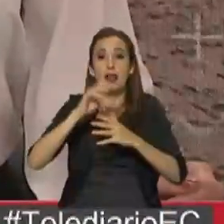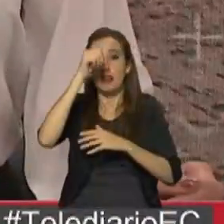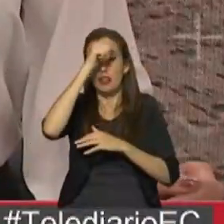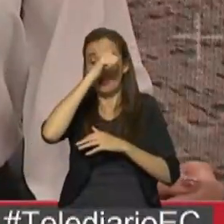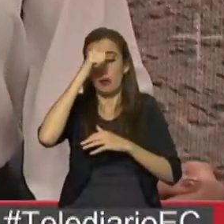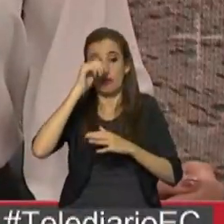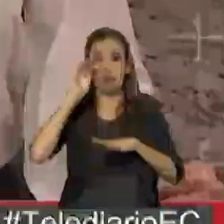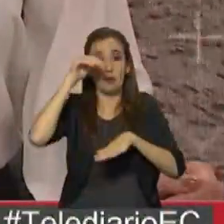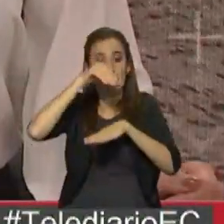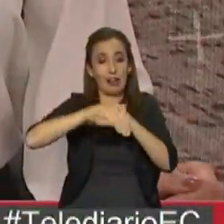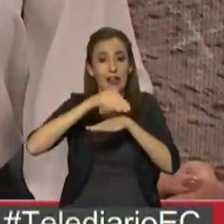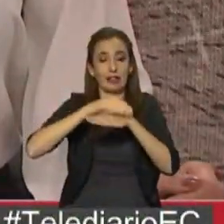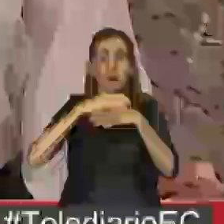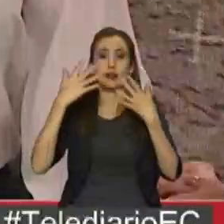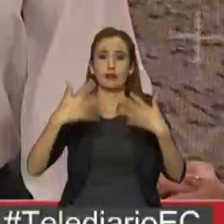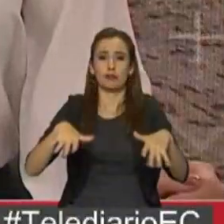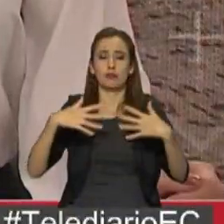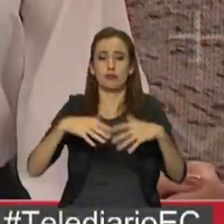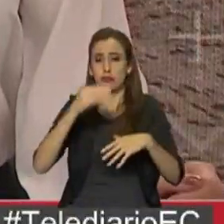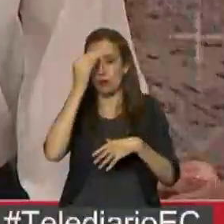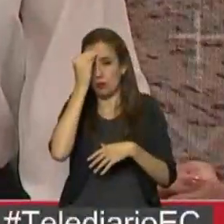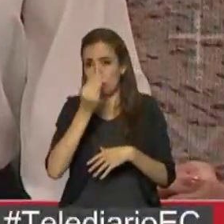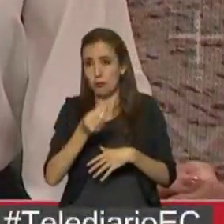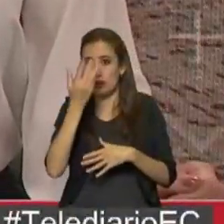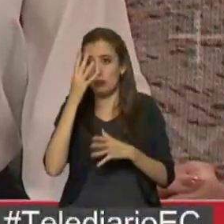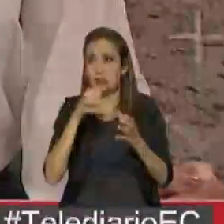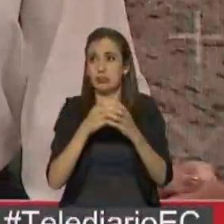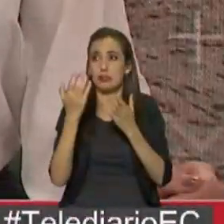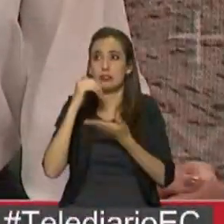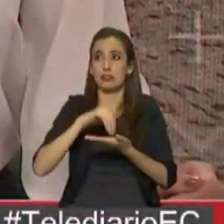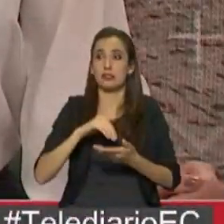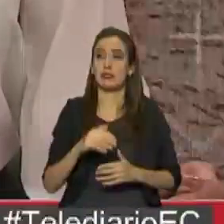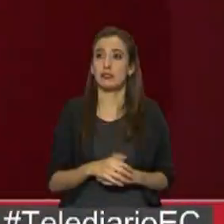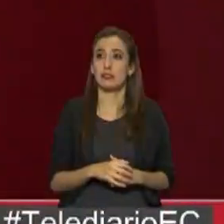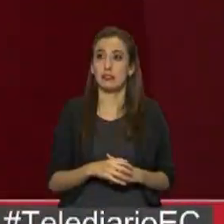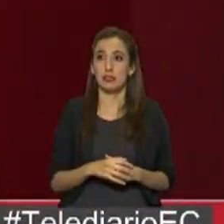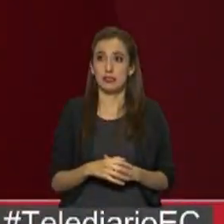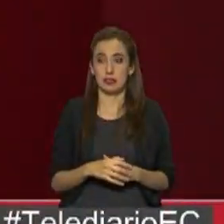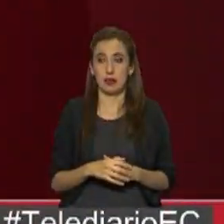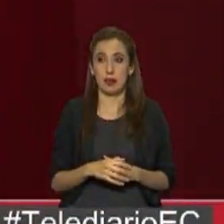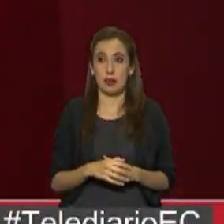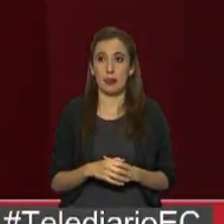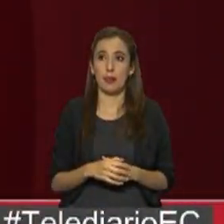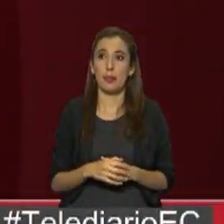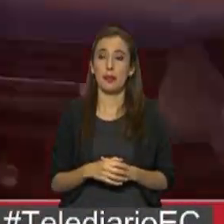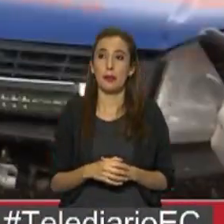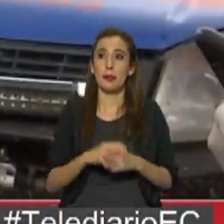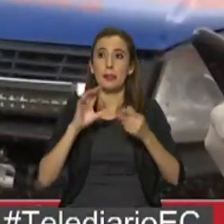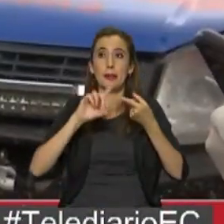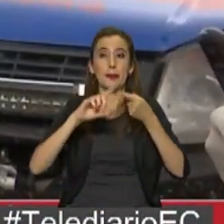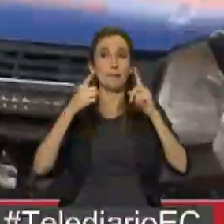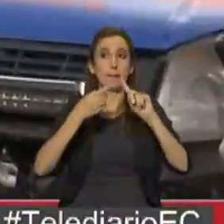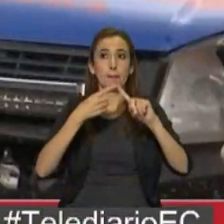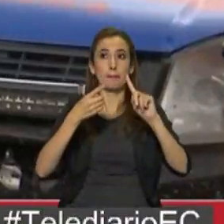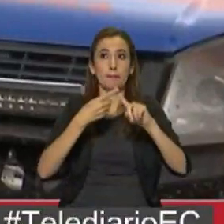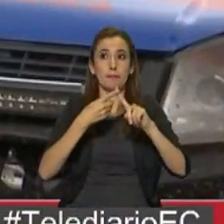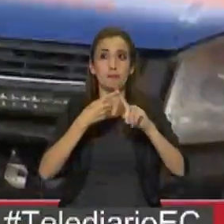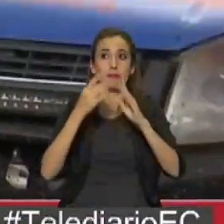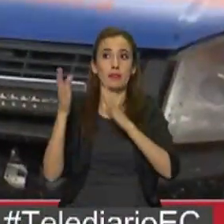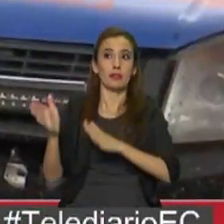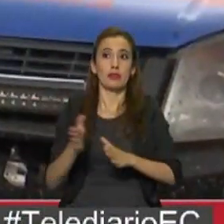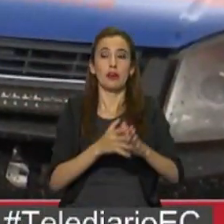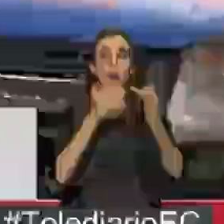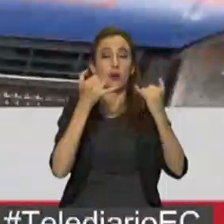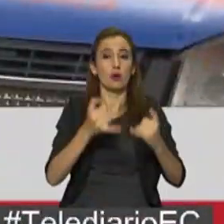juan carlos buenos días cuéntanos cuál es la situación hasta ahora amigos amigos tengan ustedes una excelente tarde nos